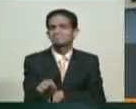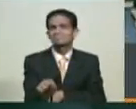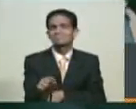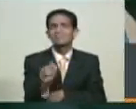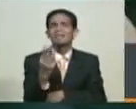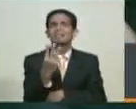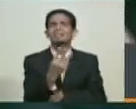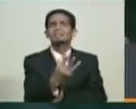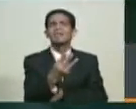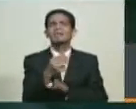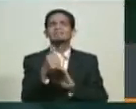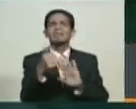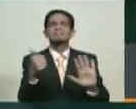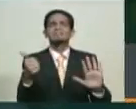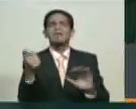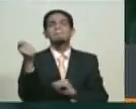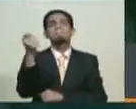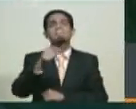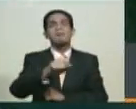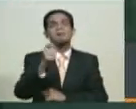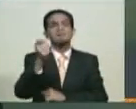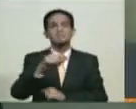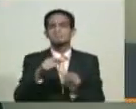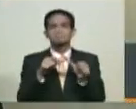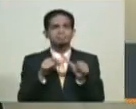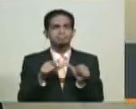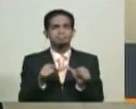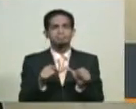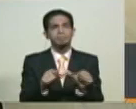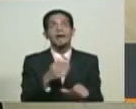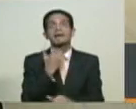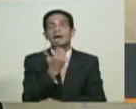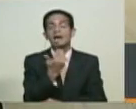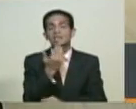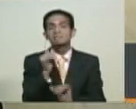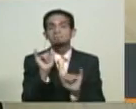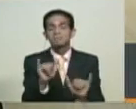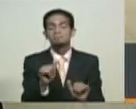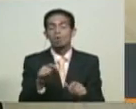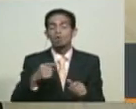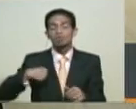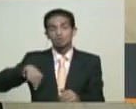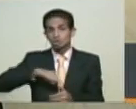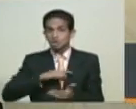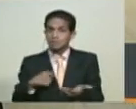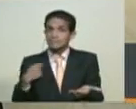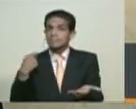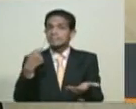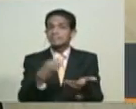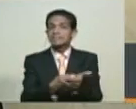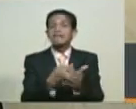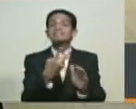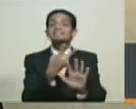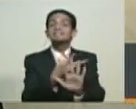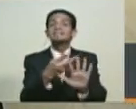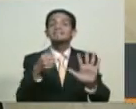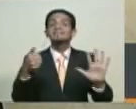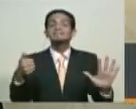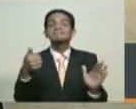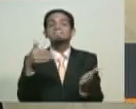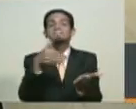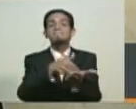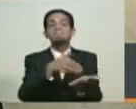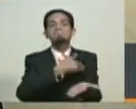36 meses continuos, en donde además pagamos 70 mil millones de dólares en deuda externa.